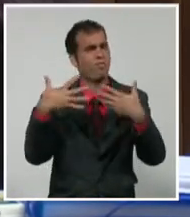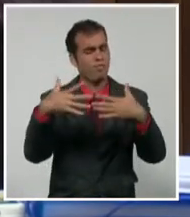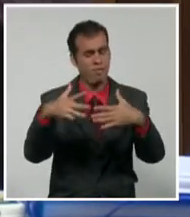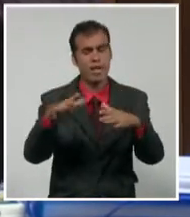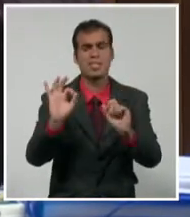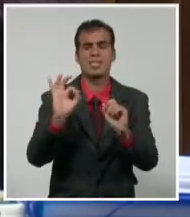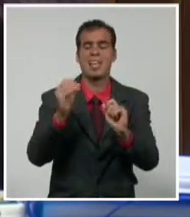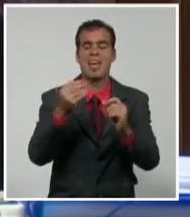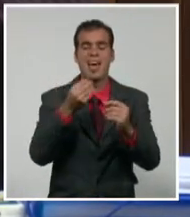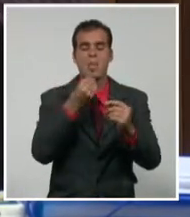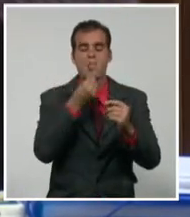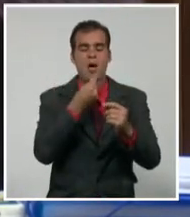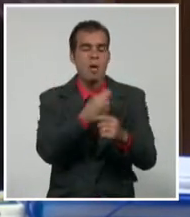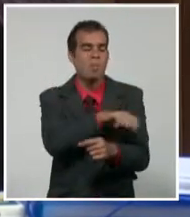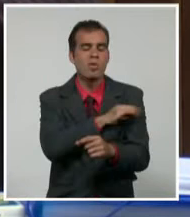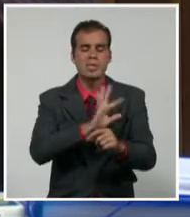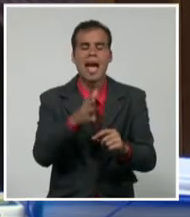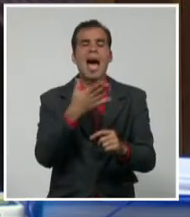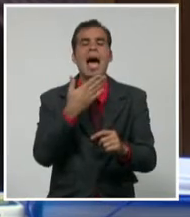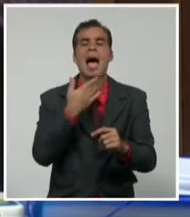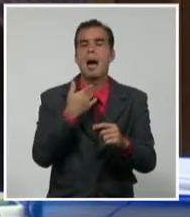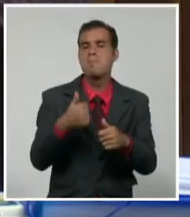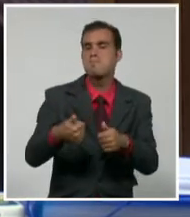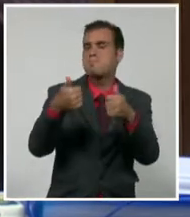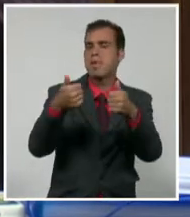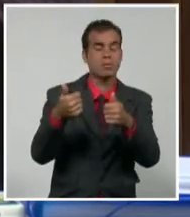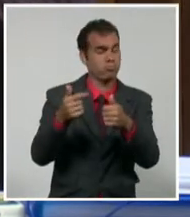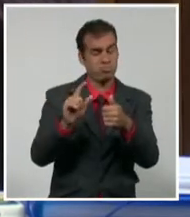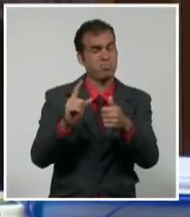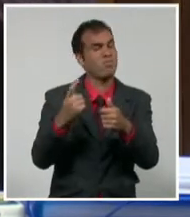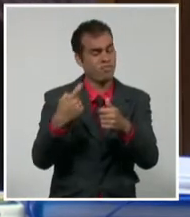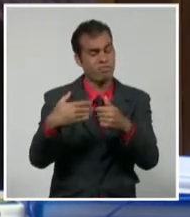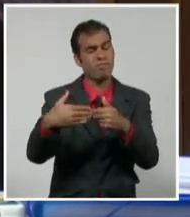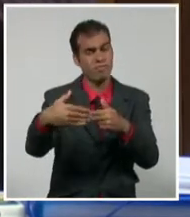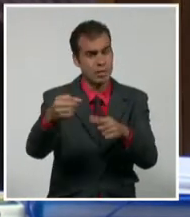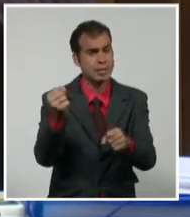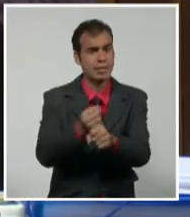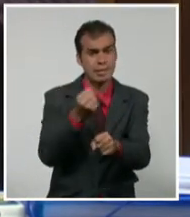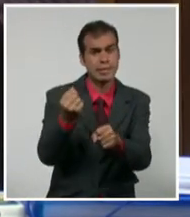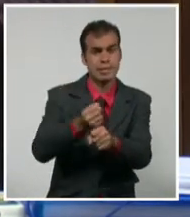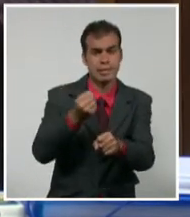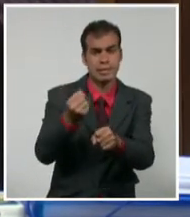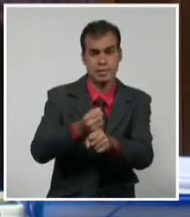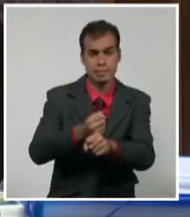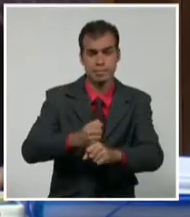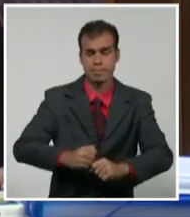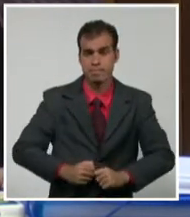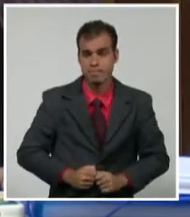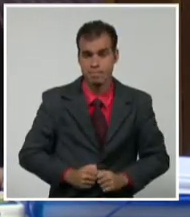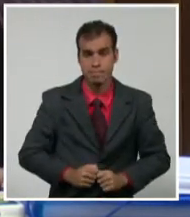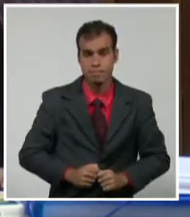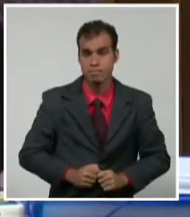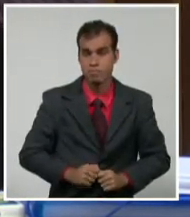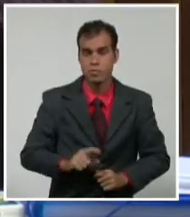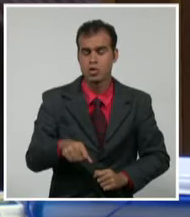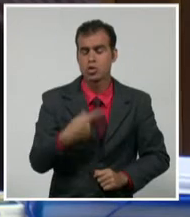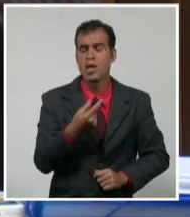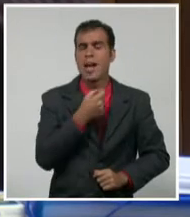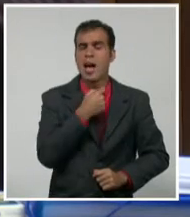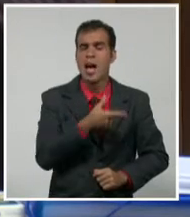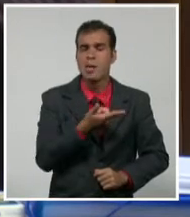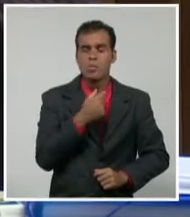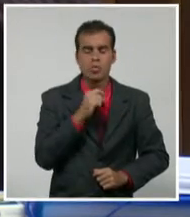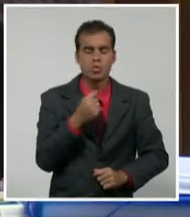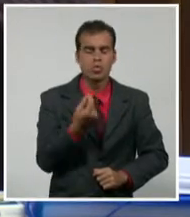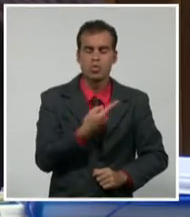población que estamos muy lejos de resolver eso y para ello no se puede pretender cosechar